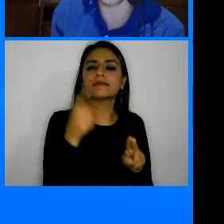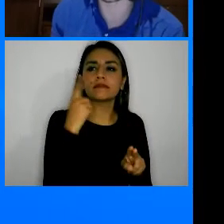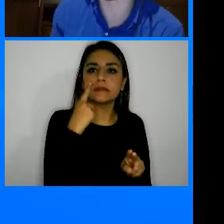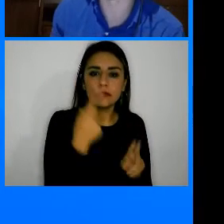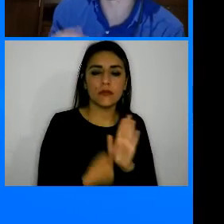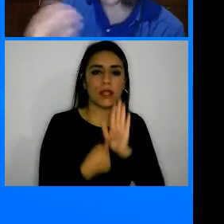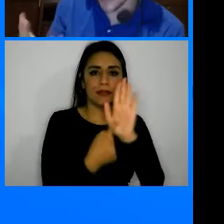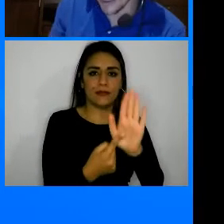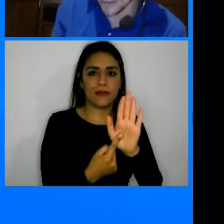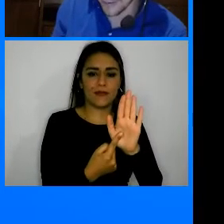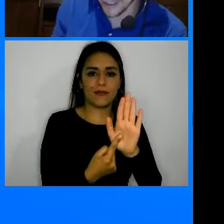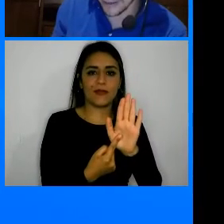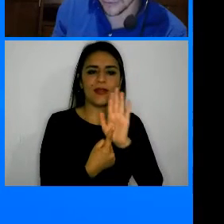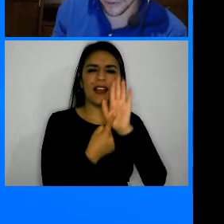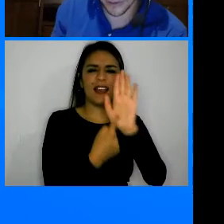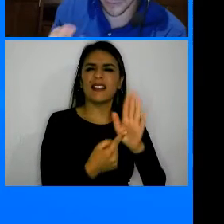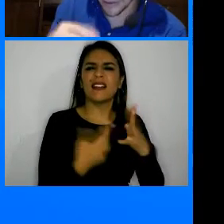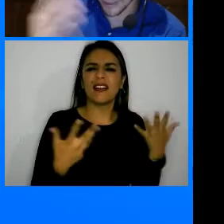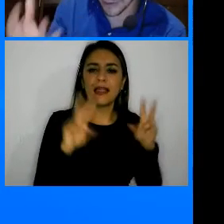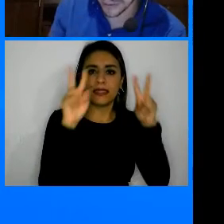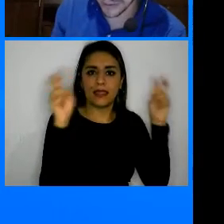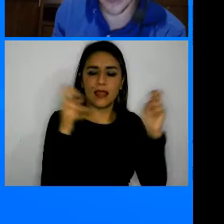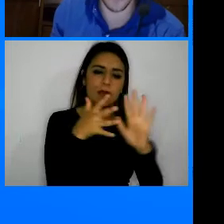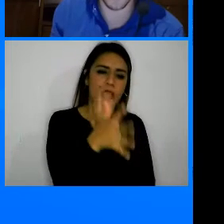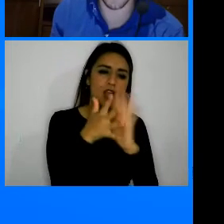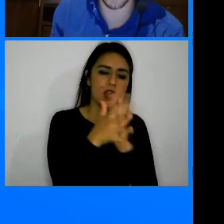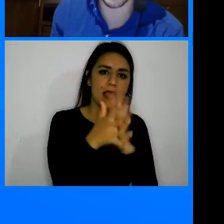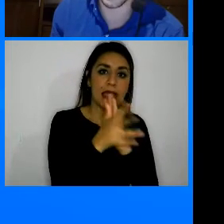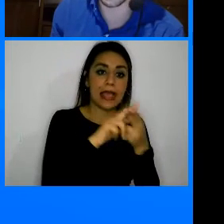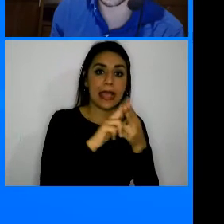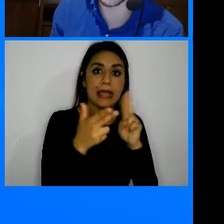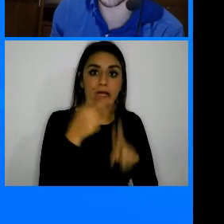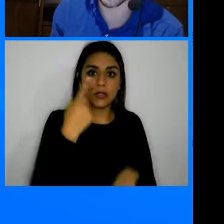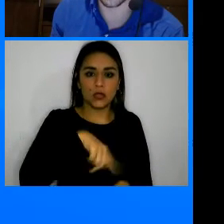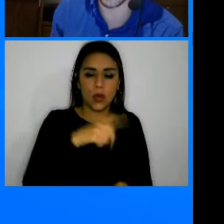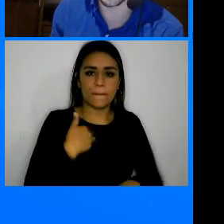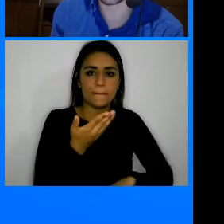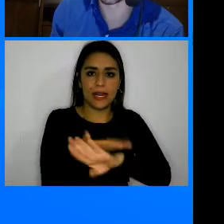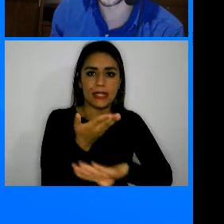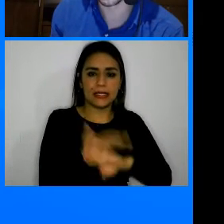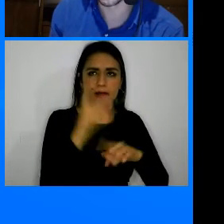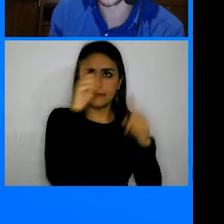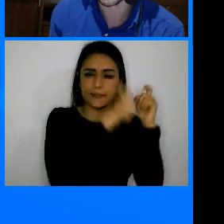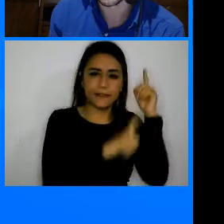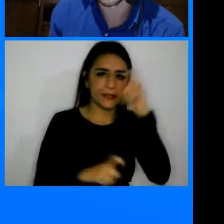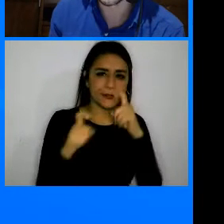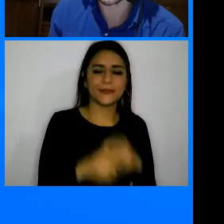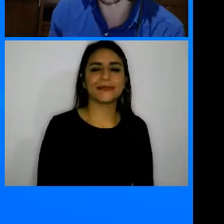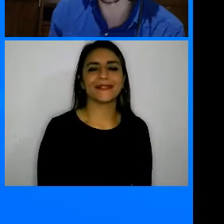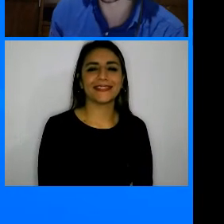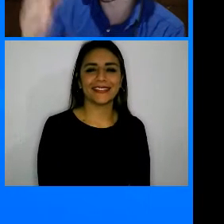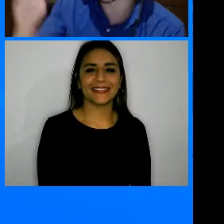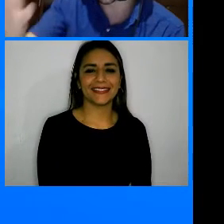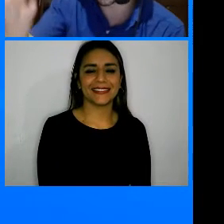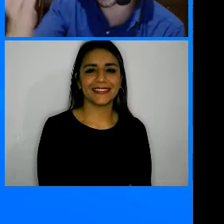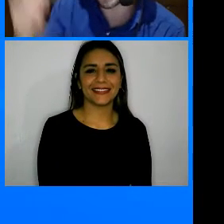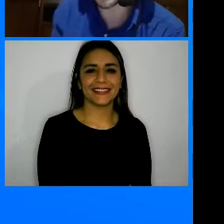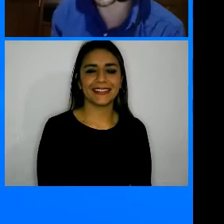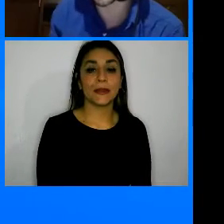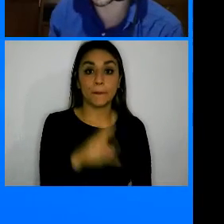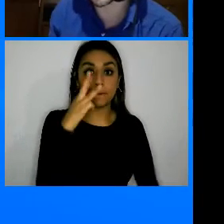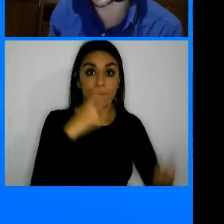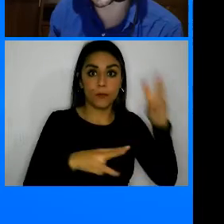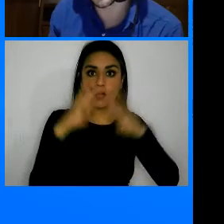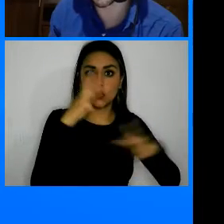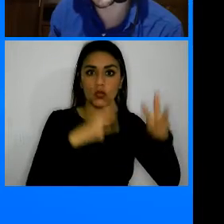quiero venirles a hablar, y sobre las cuales, a partir de las cuales quiero plantear algunas reflexiones. Nuestros museos